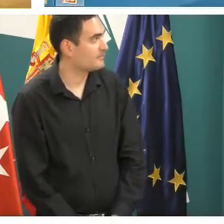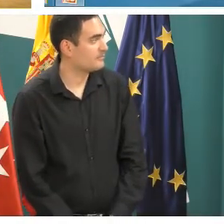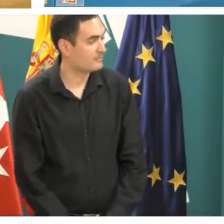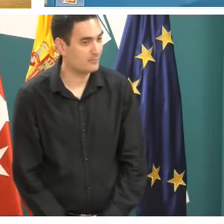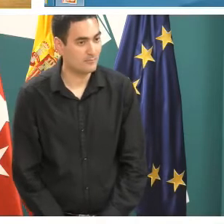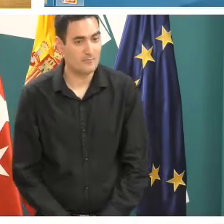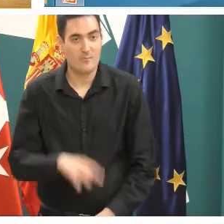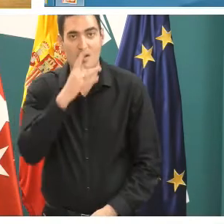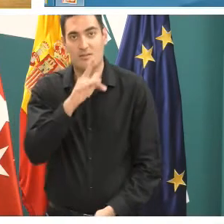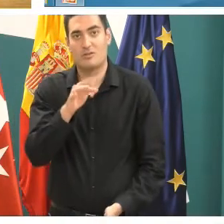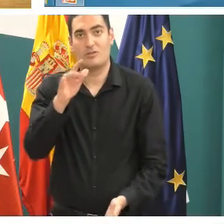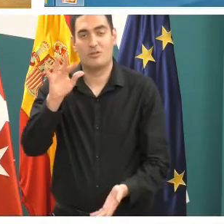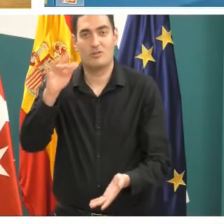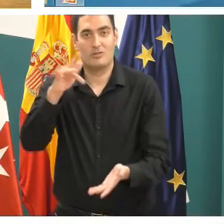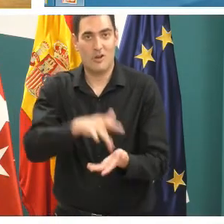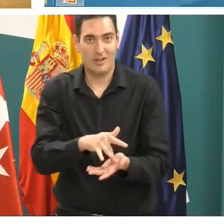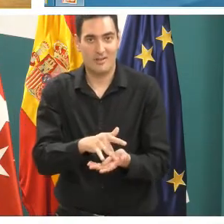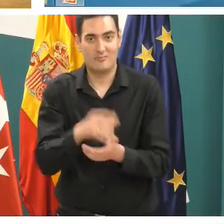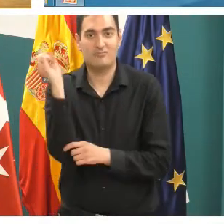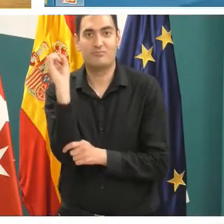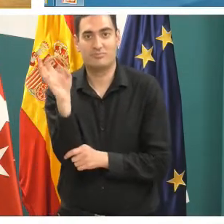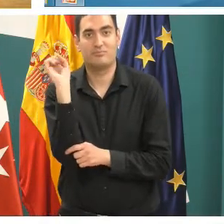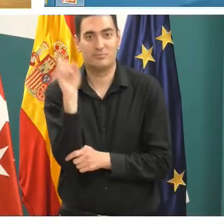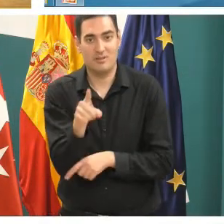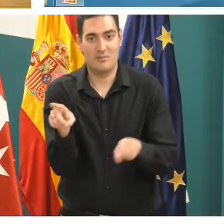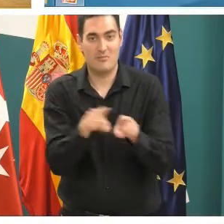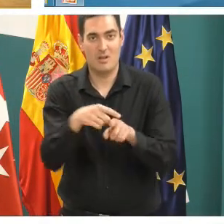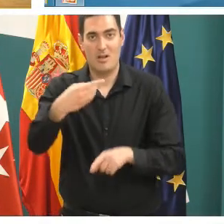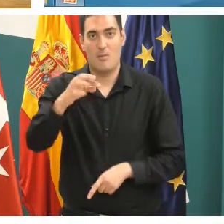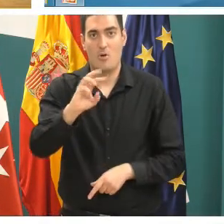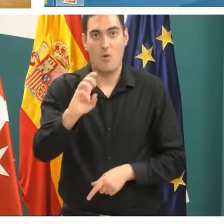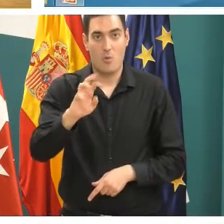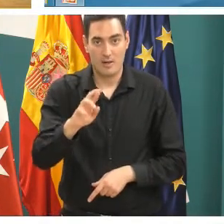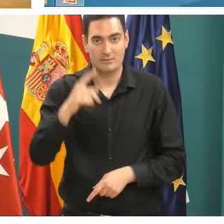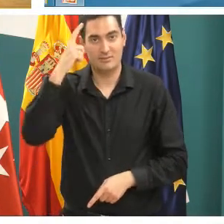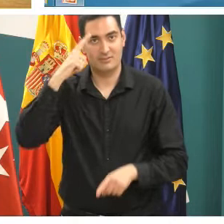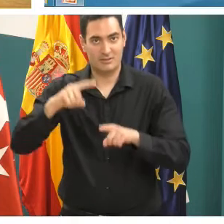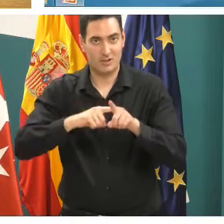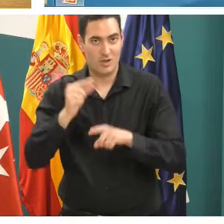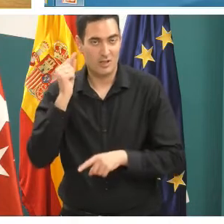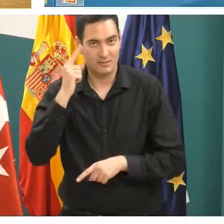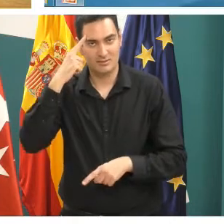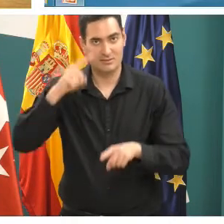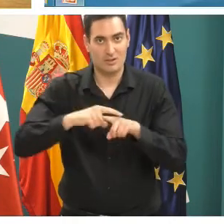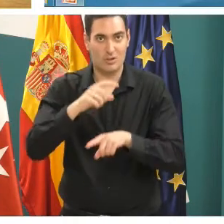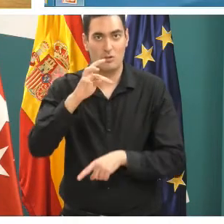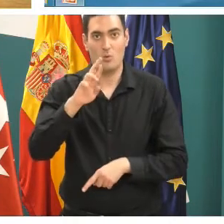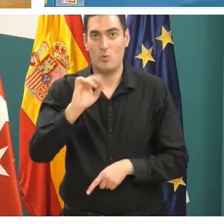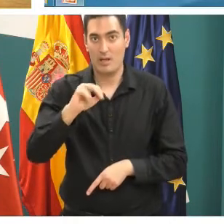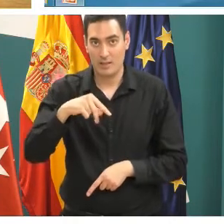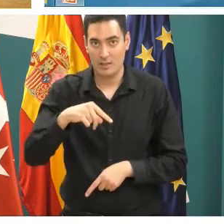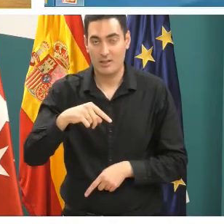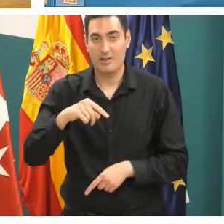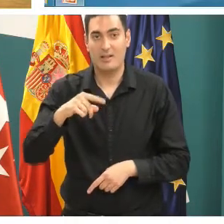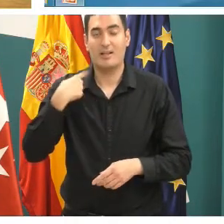Pues damos paso ahora a la ponencia de Diana Bassermanas Brouwer, psicóloga directora de Psicotourette, psicóloga de la